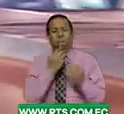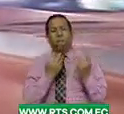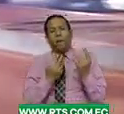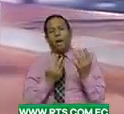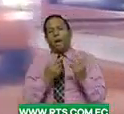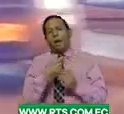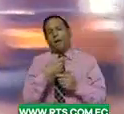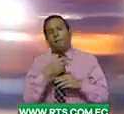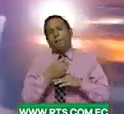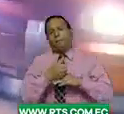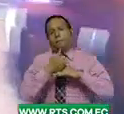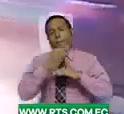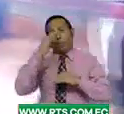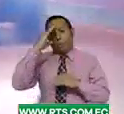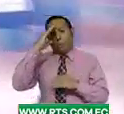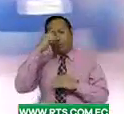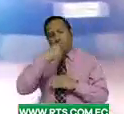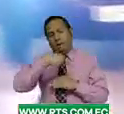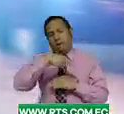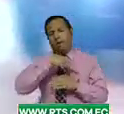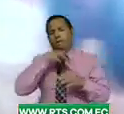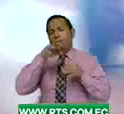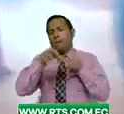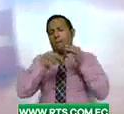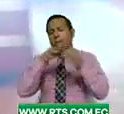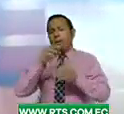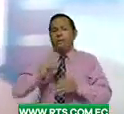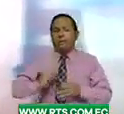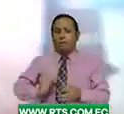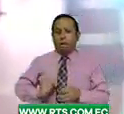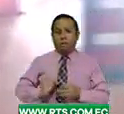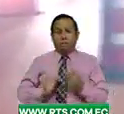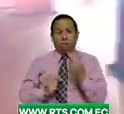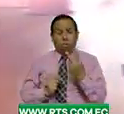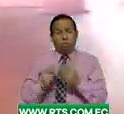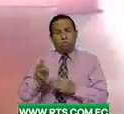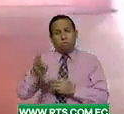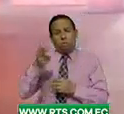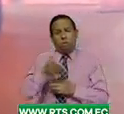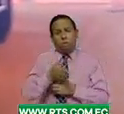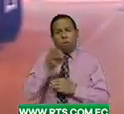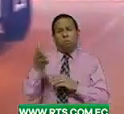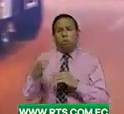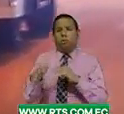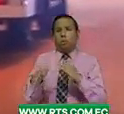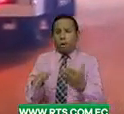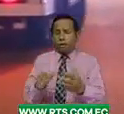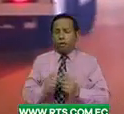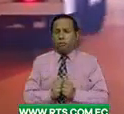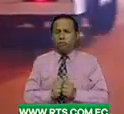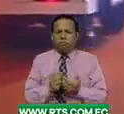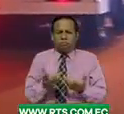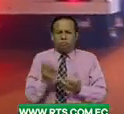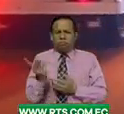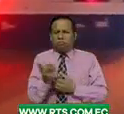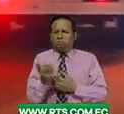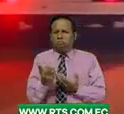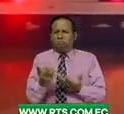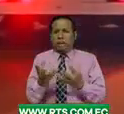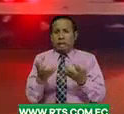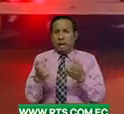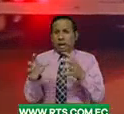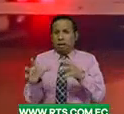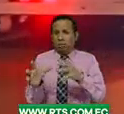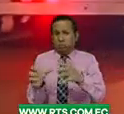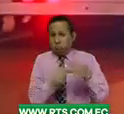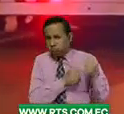que la policía confirme otros detalles de ese doble crimen, si fue o no un intento de secuestro, o qué más hay en